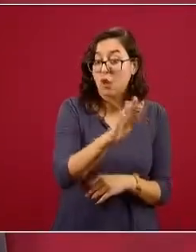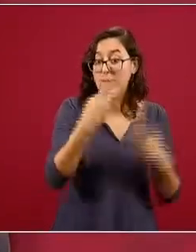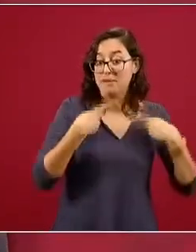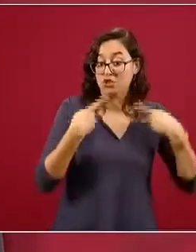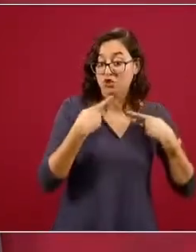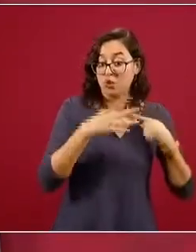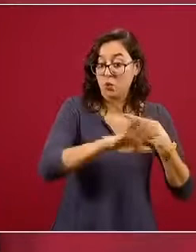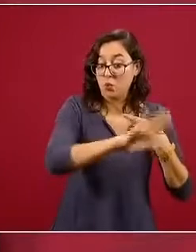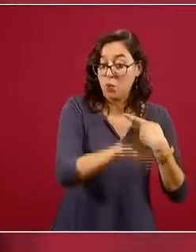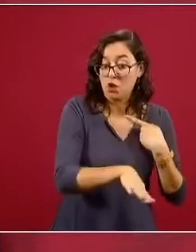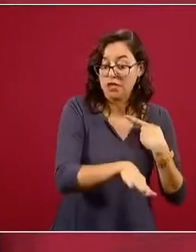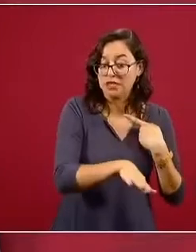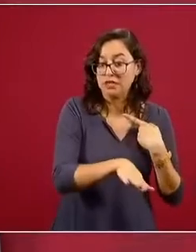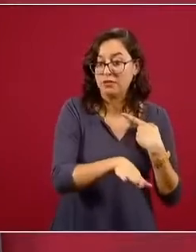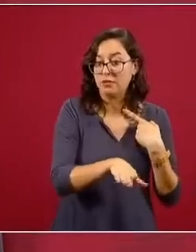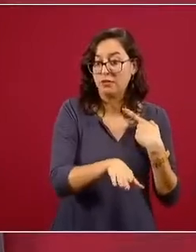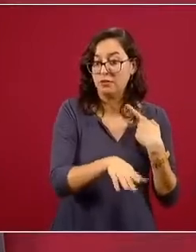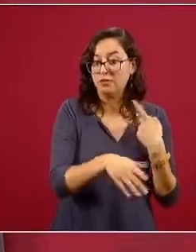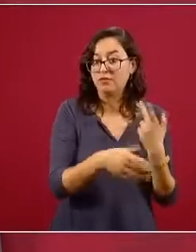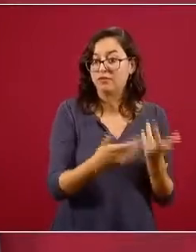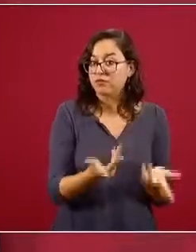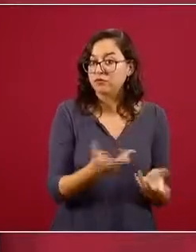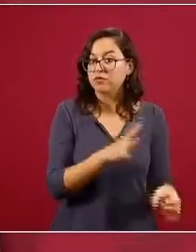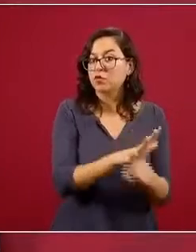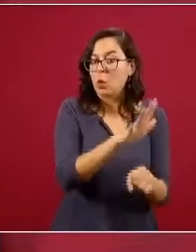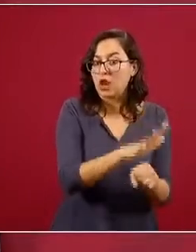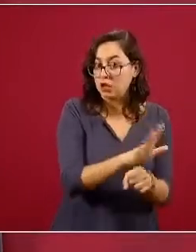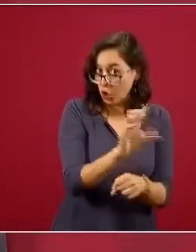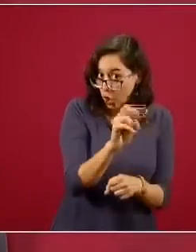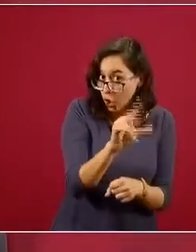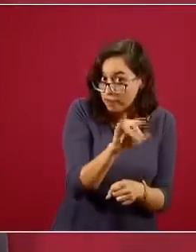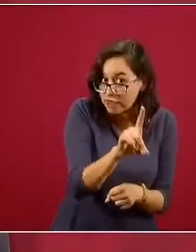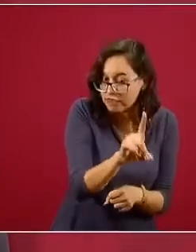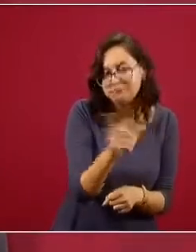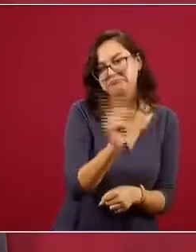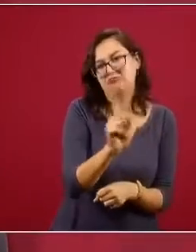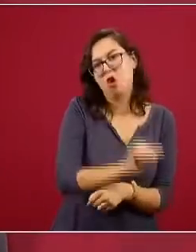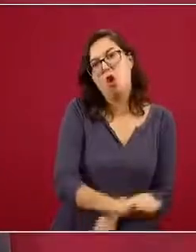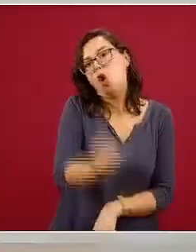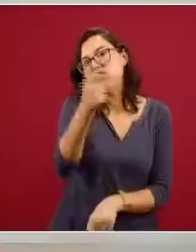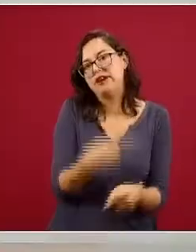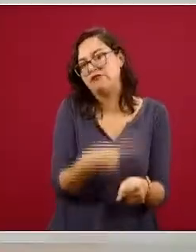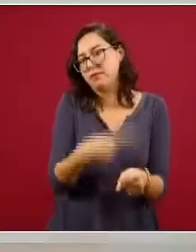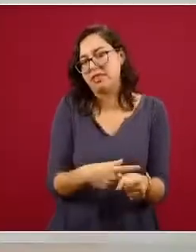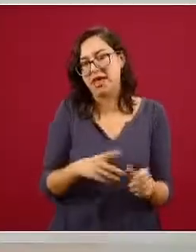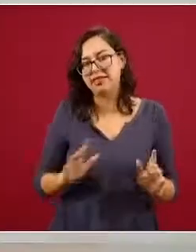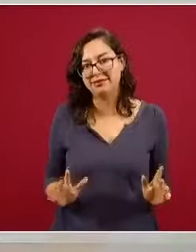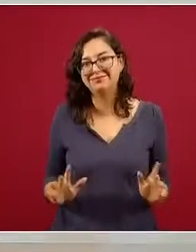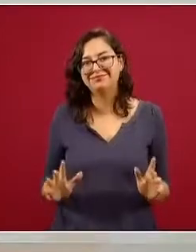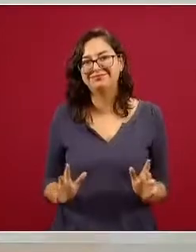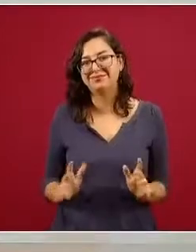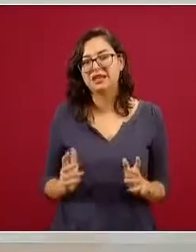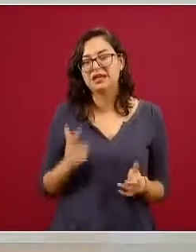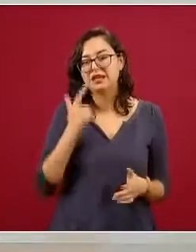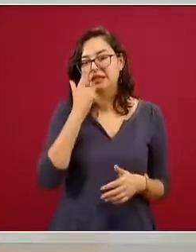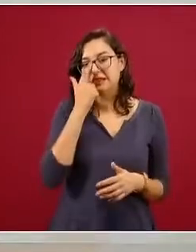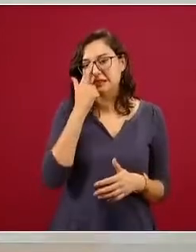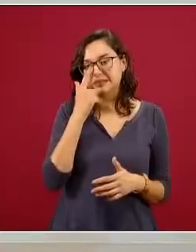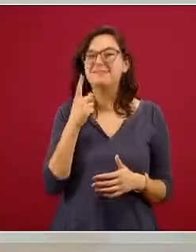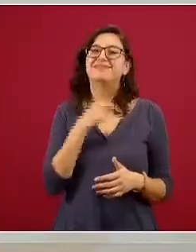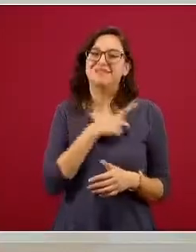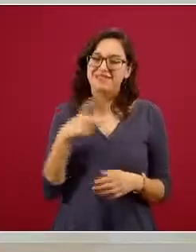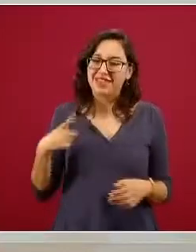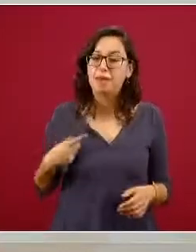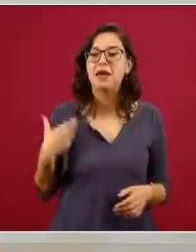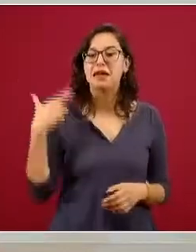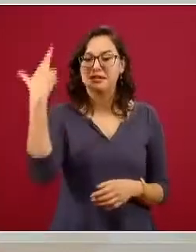60% del total de exceso de muertes se debía a otras causas. Y ahí mismo dicen, puede ser todavía que si se revisa el